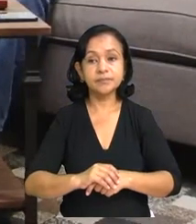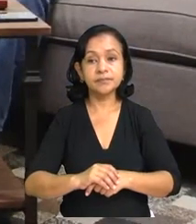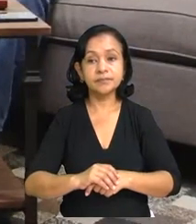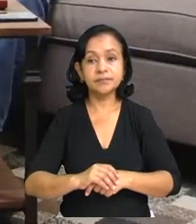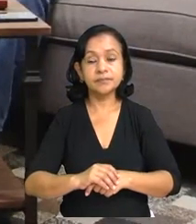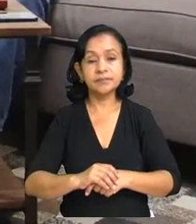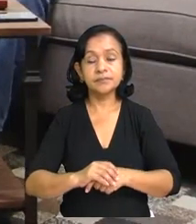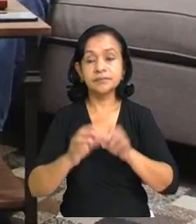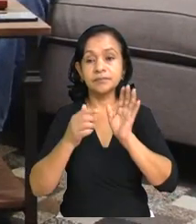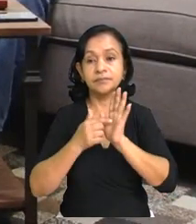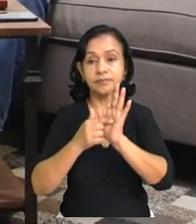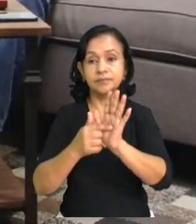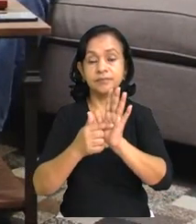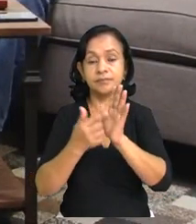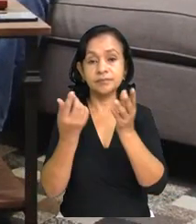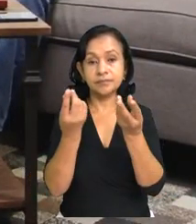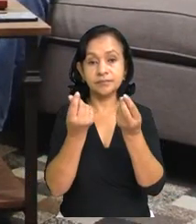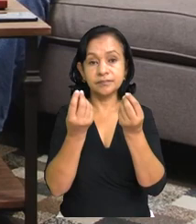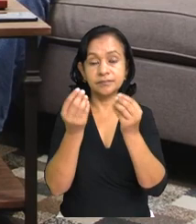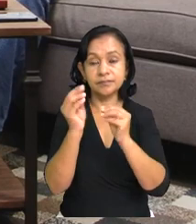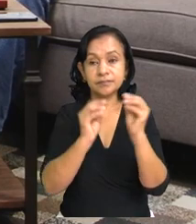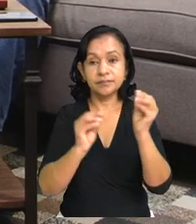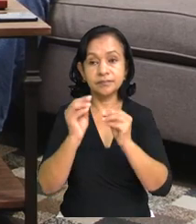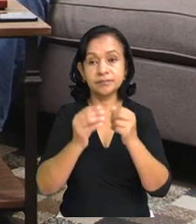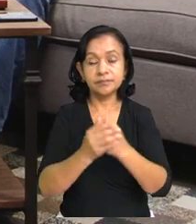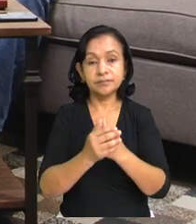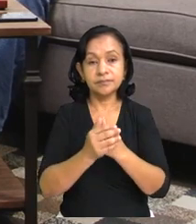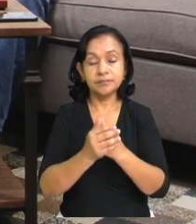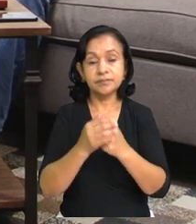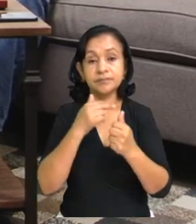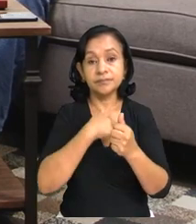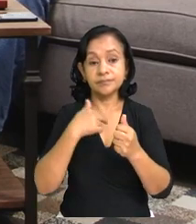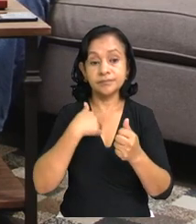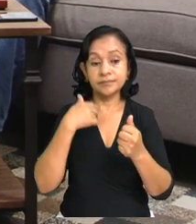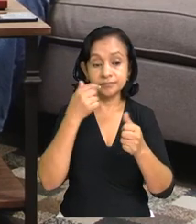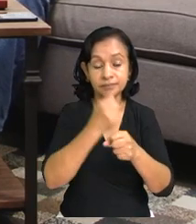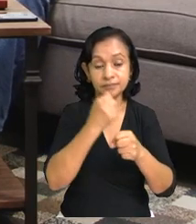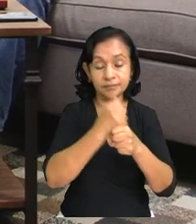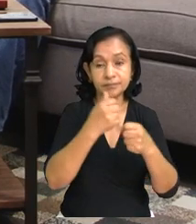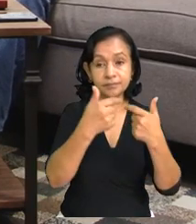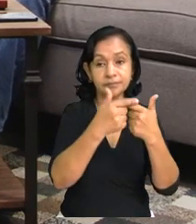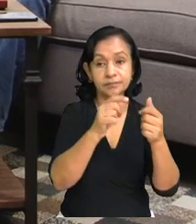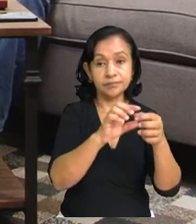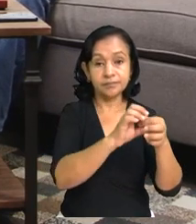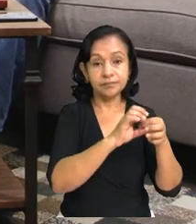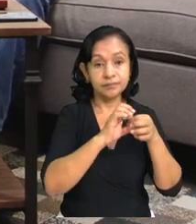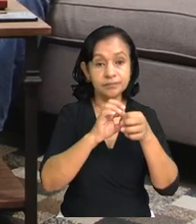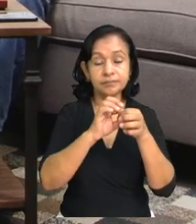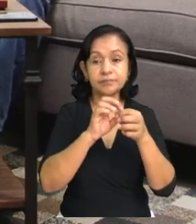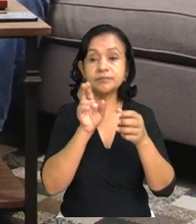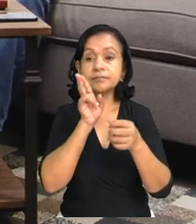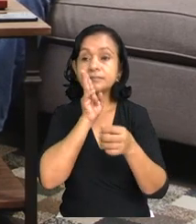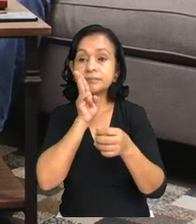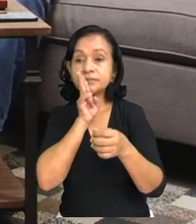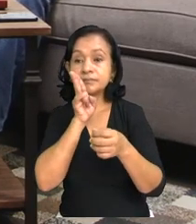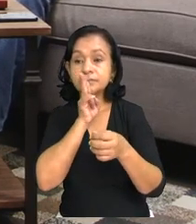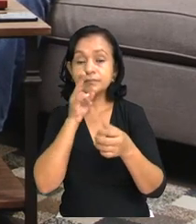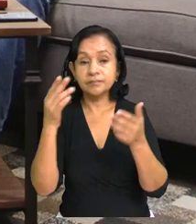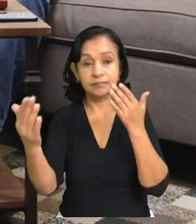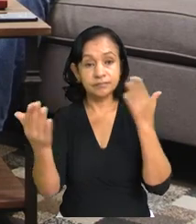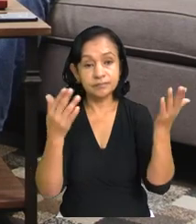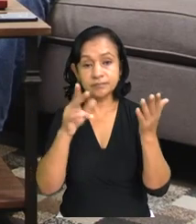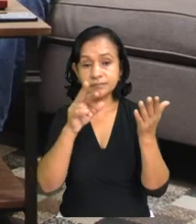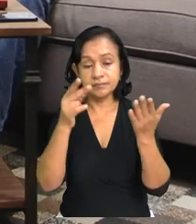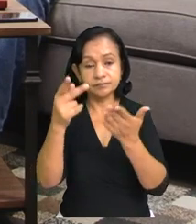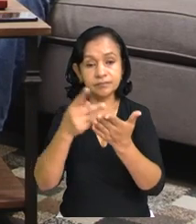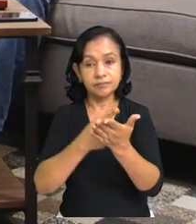Te voy a poner, por ejemplo, en términos económicos. Por favor. Si lo haces así, si lo comparas con Honduras, el mismo proyecto